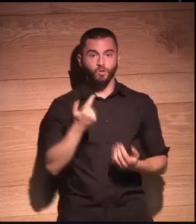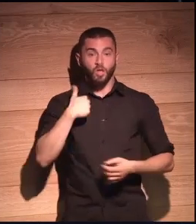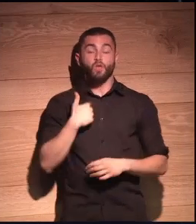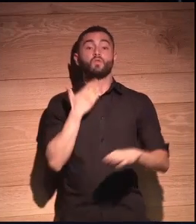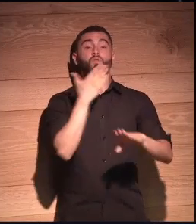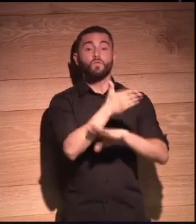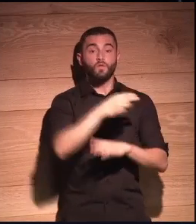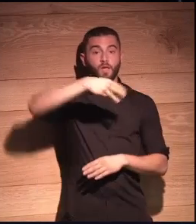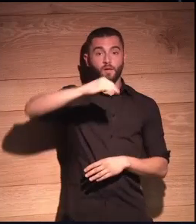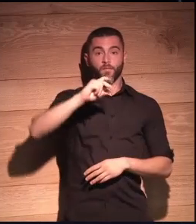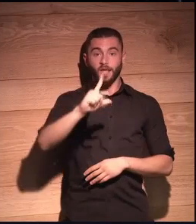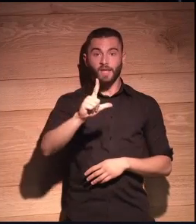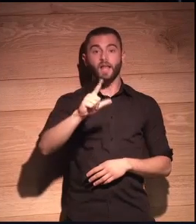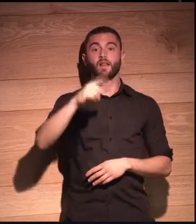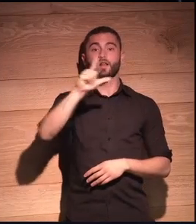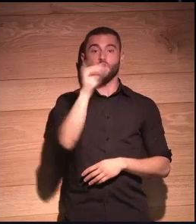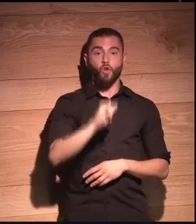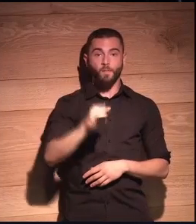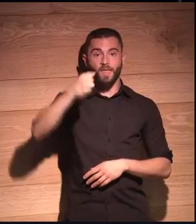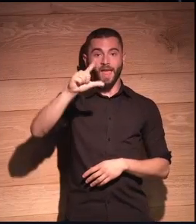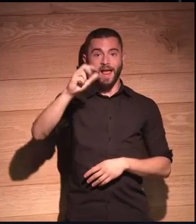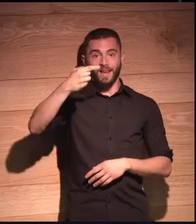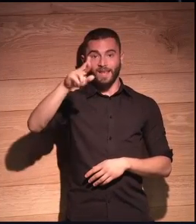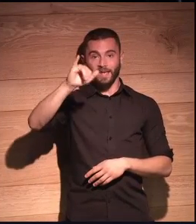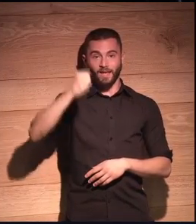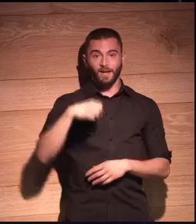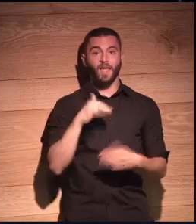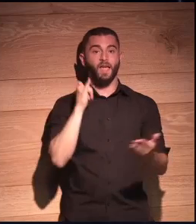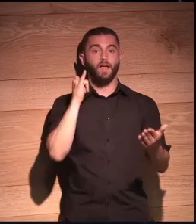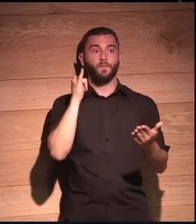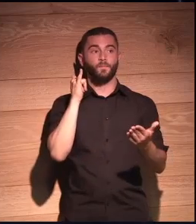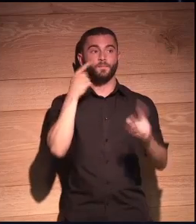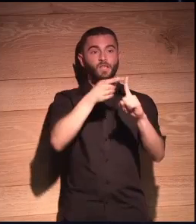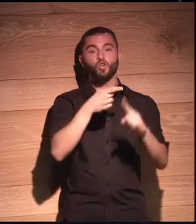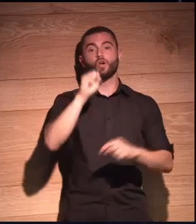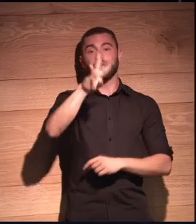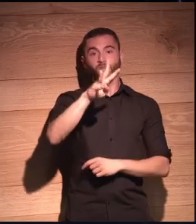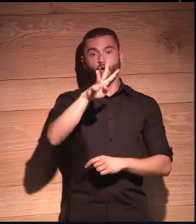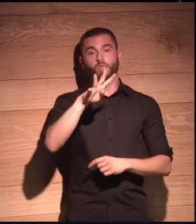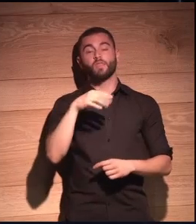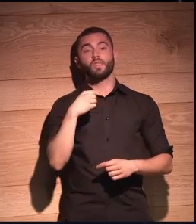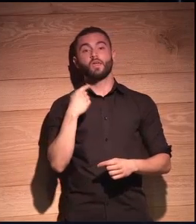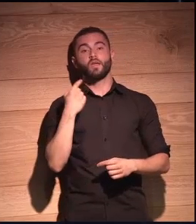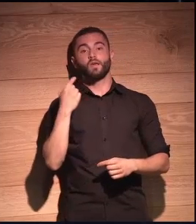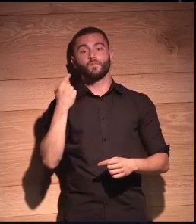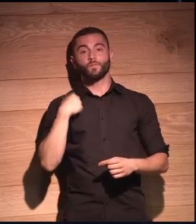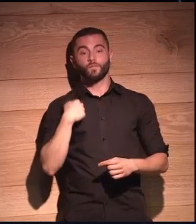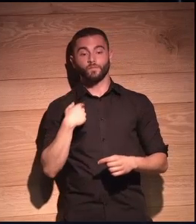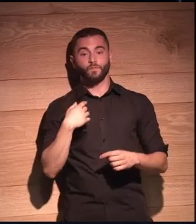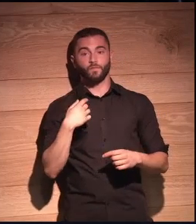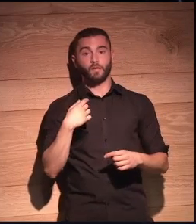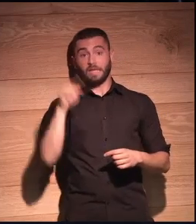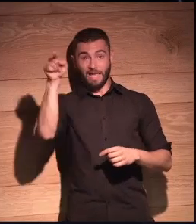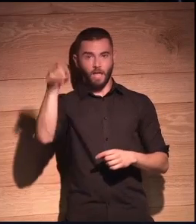rescatar a Michael López Alegría en la expedición 14, y cuando él llegó a la